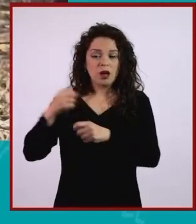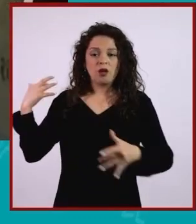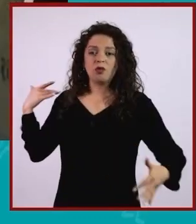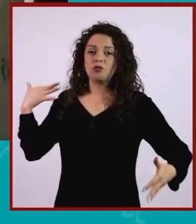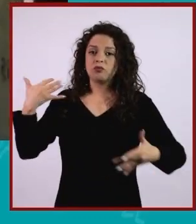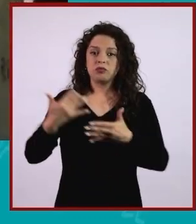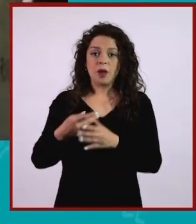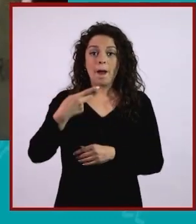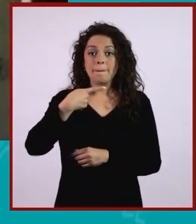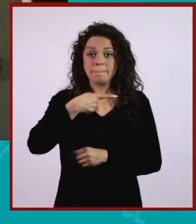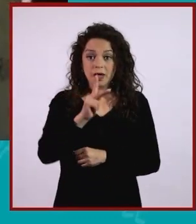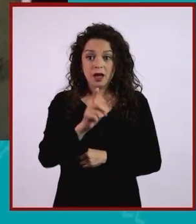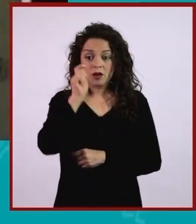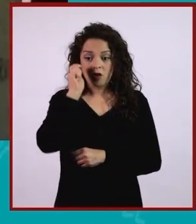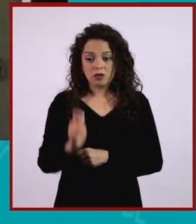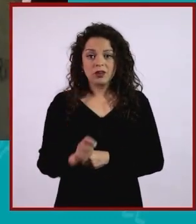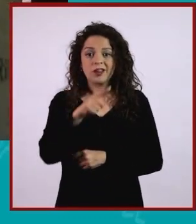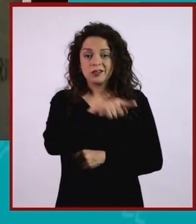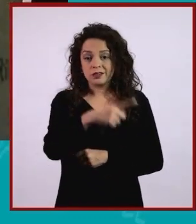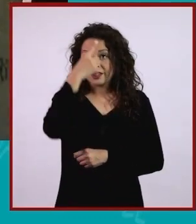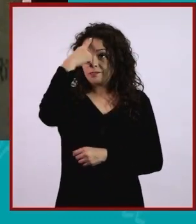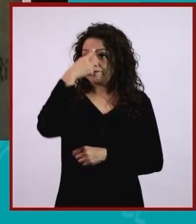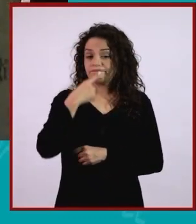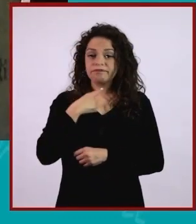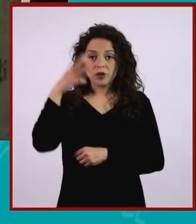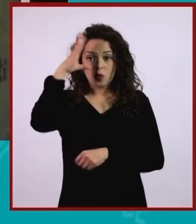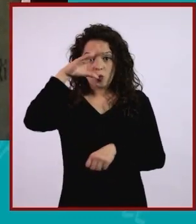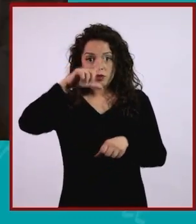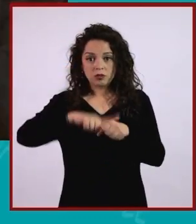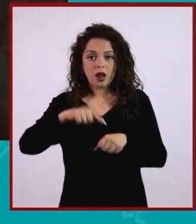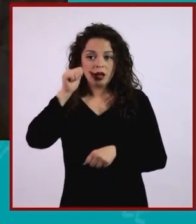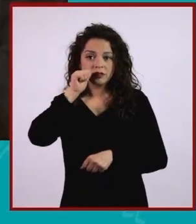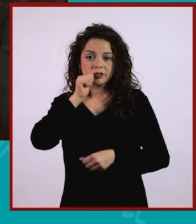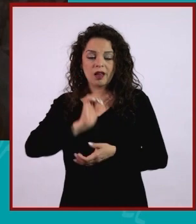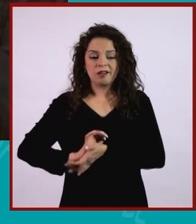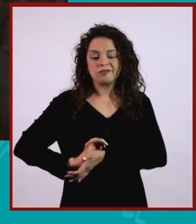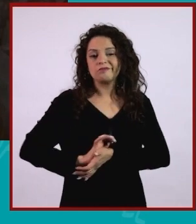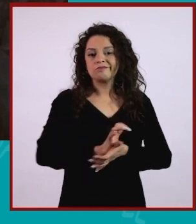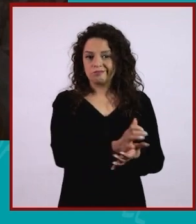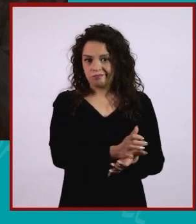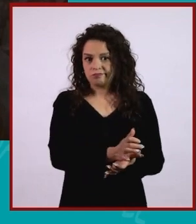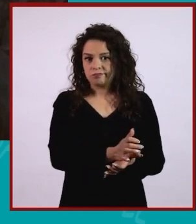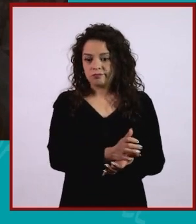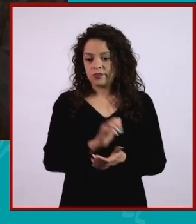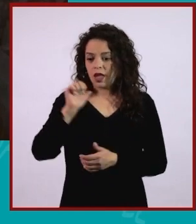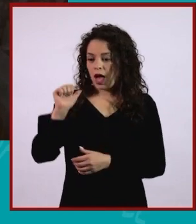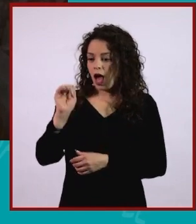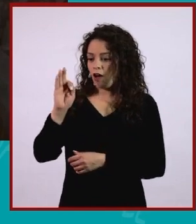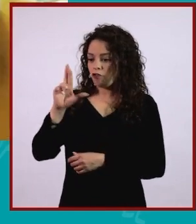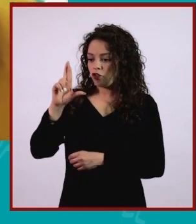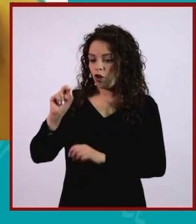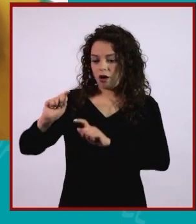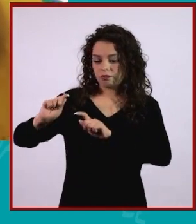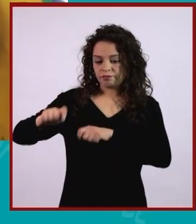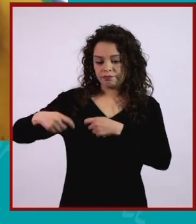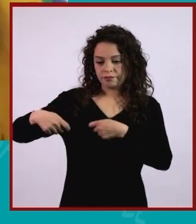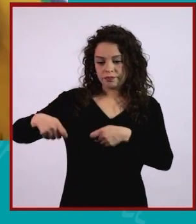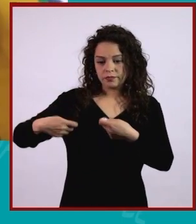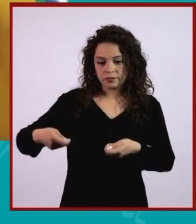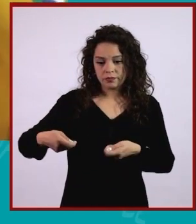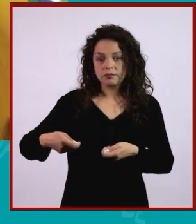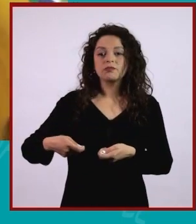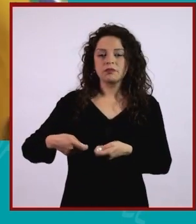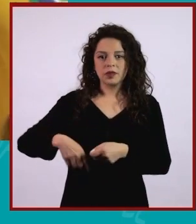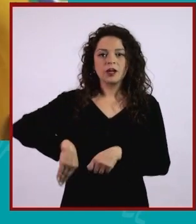años, pero ninguno como el rechazo a partir de sus rasgos físicos y culturales. Y ni hablar de los afrodescendientes, que prácticamente han